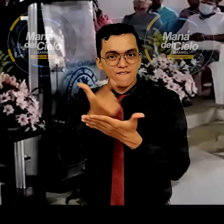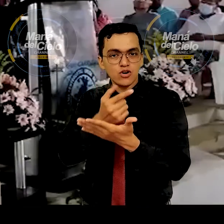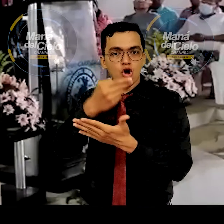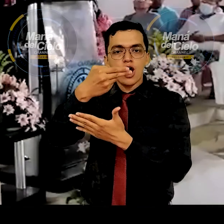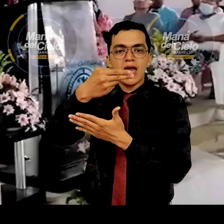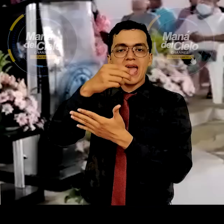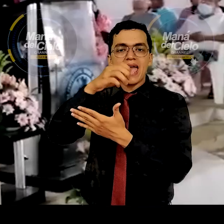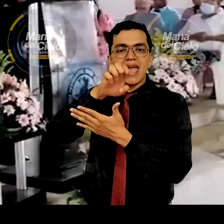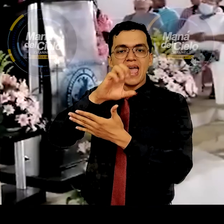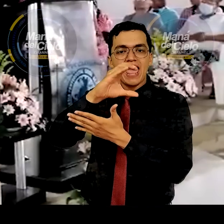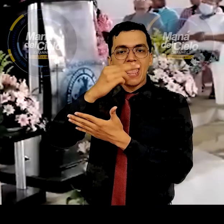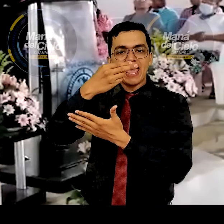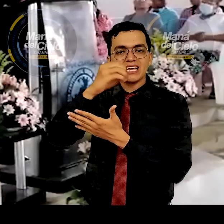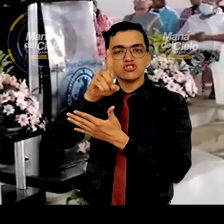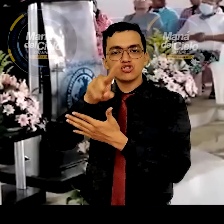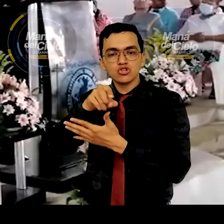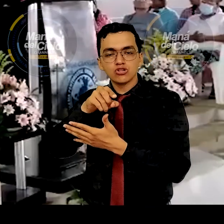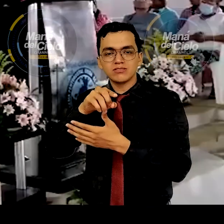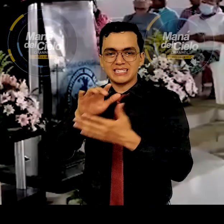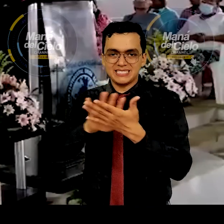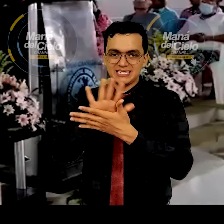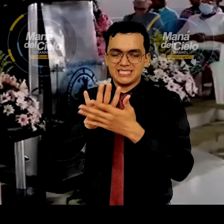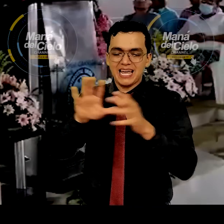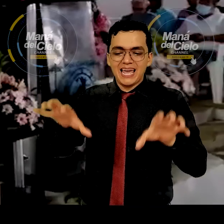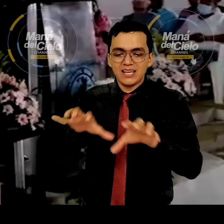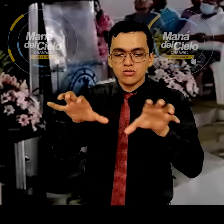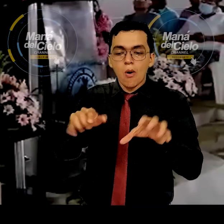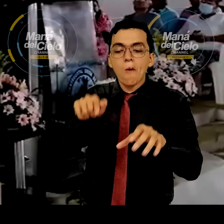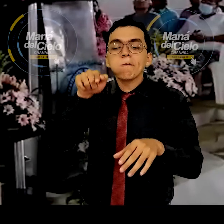Porque la ley termina en el juicio del Calvario.